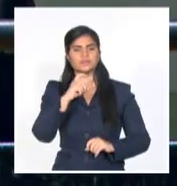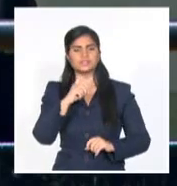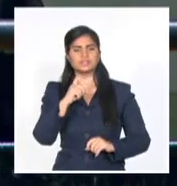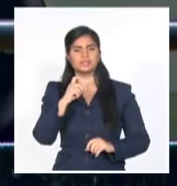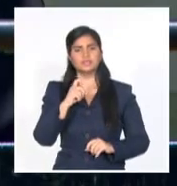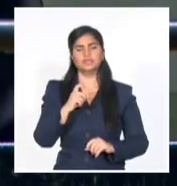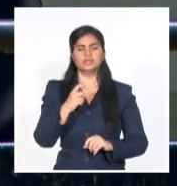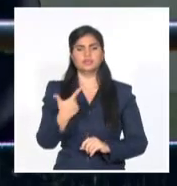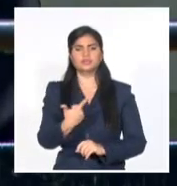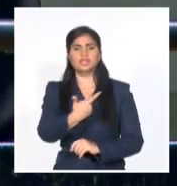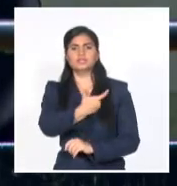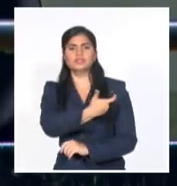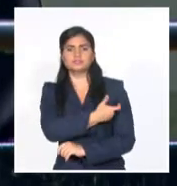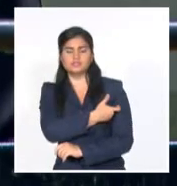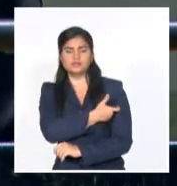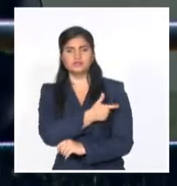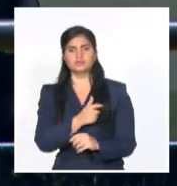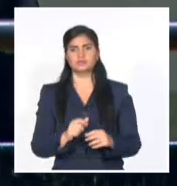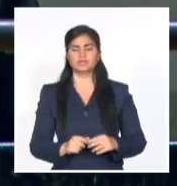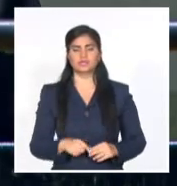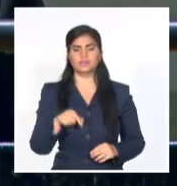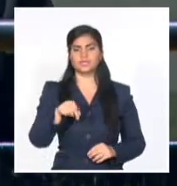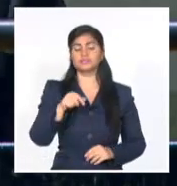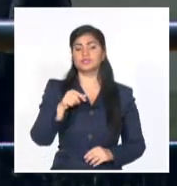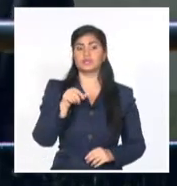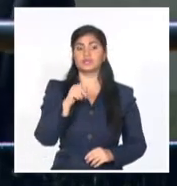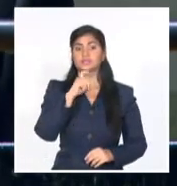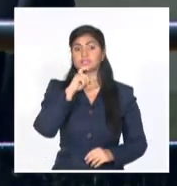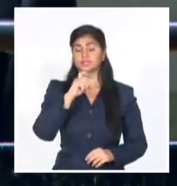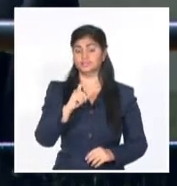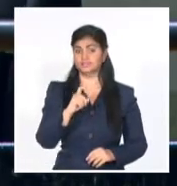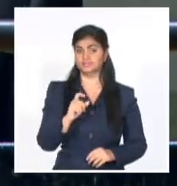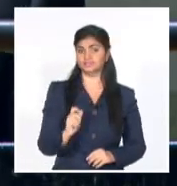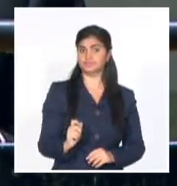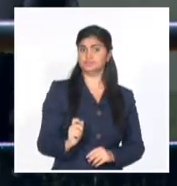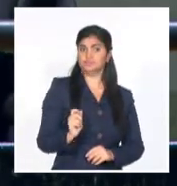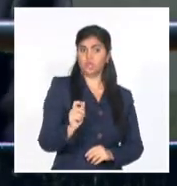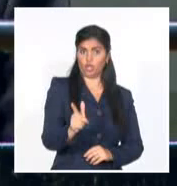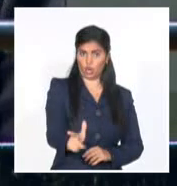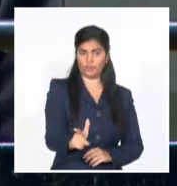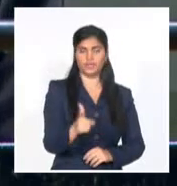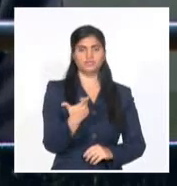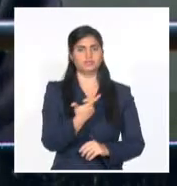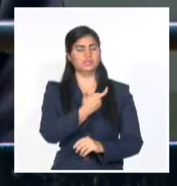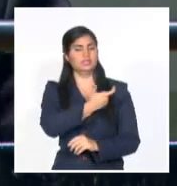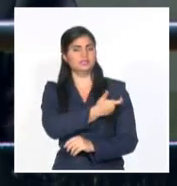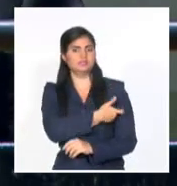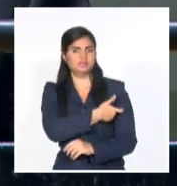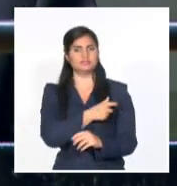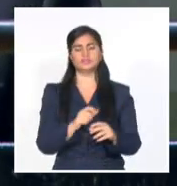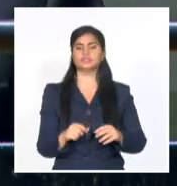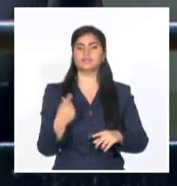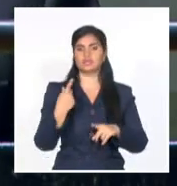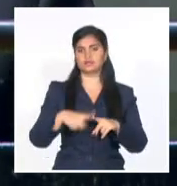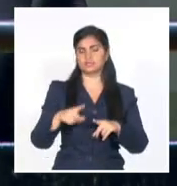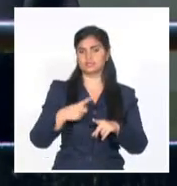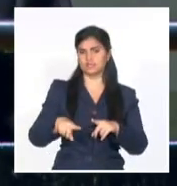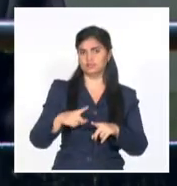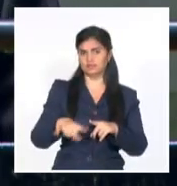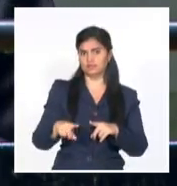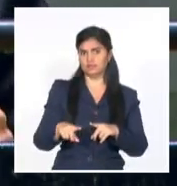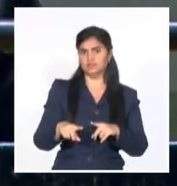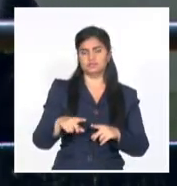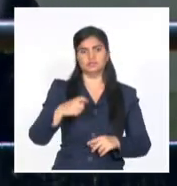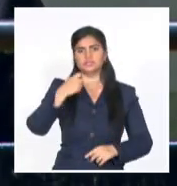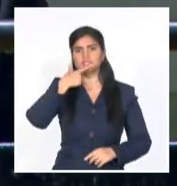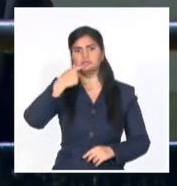estadounidense al que no es posible acceder debido al bloqueo y que junto a otros fármacos de